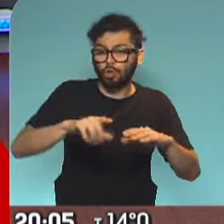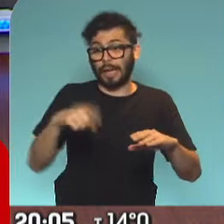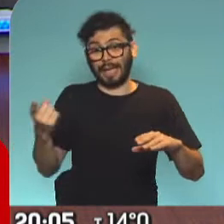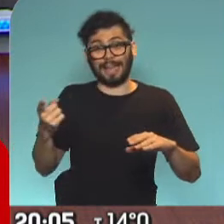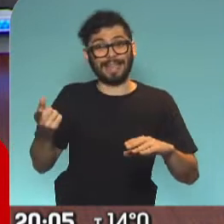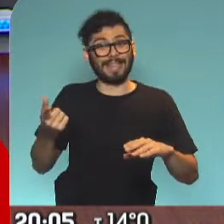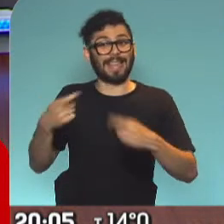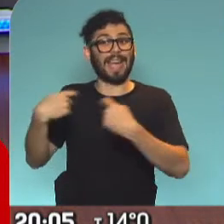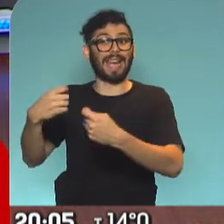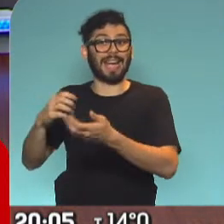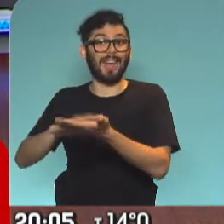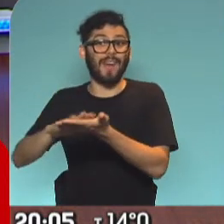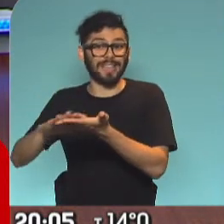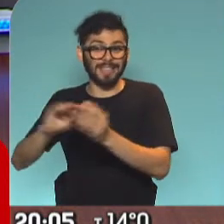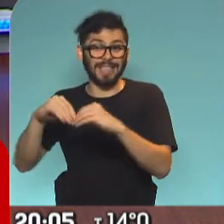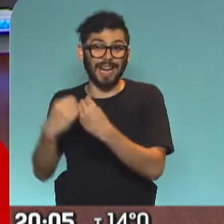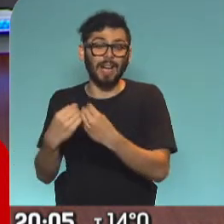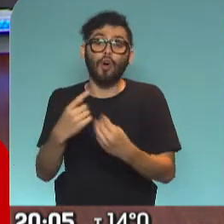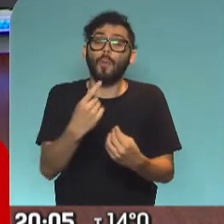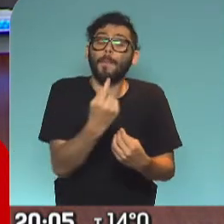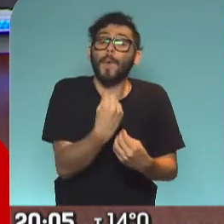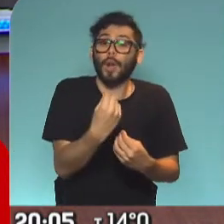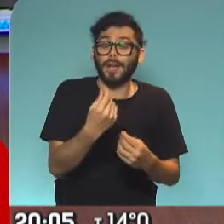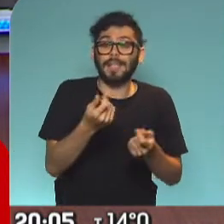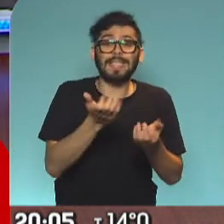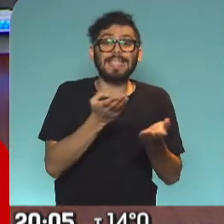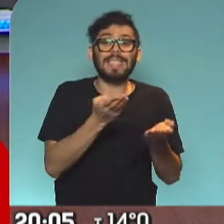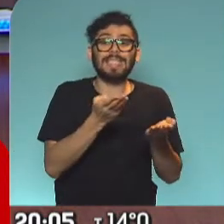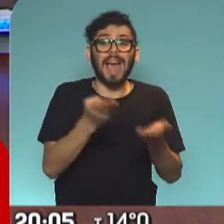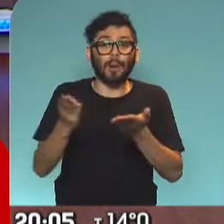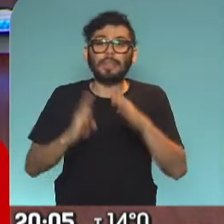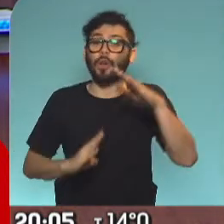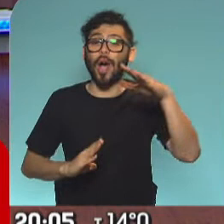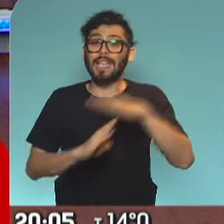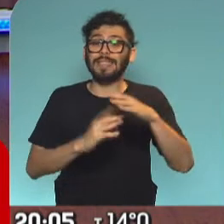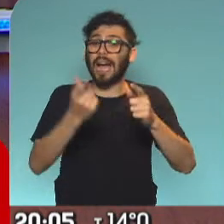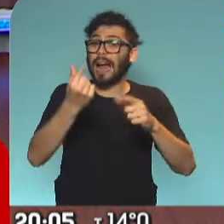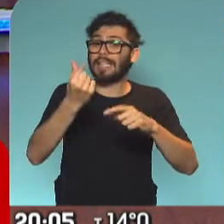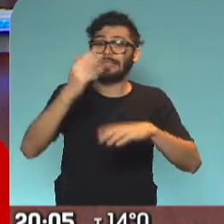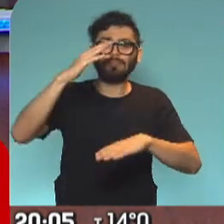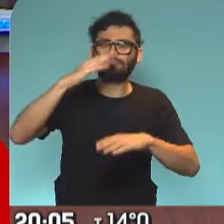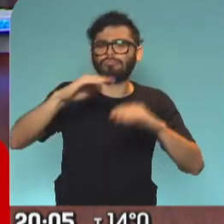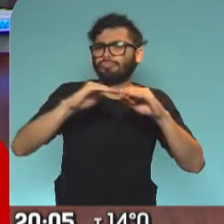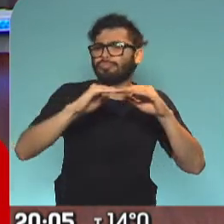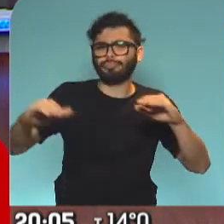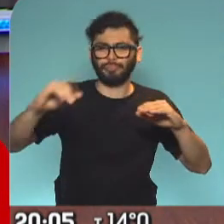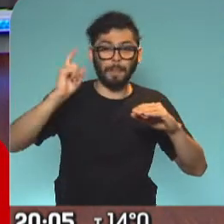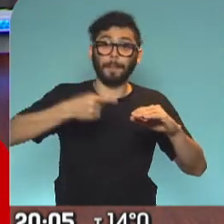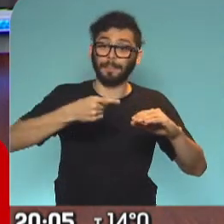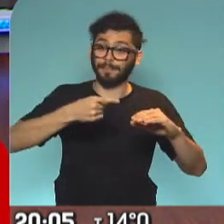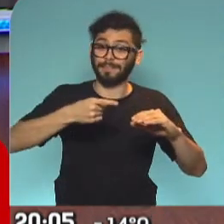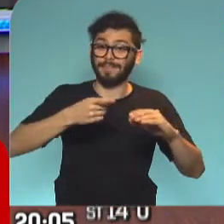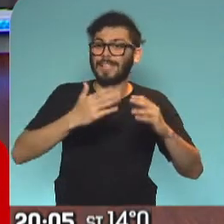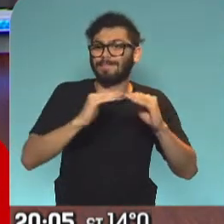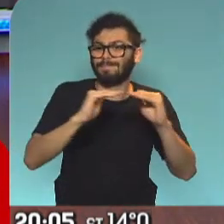ahora, principalmente con lo que tiene que ver por el congelamiento de los servicios esenciales. Mira, te voy a mostrar ahora cuánto se necesita para